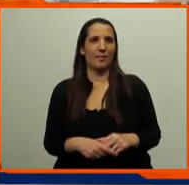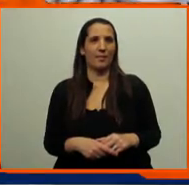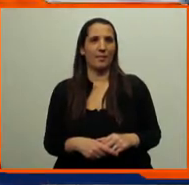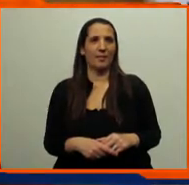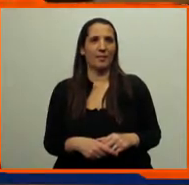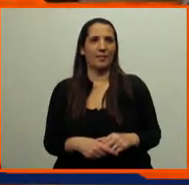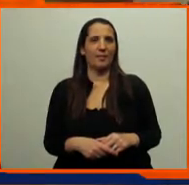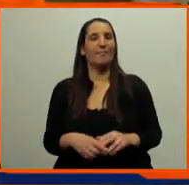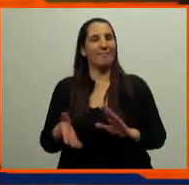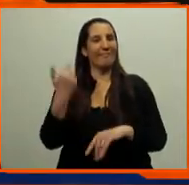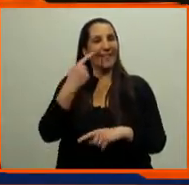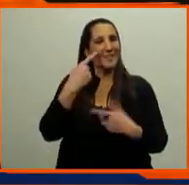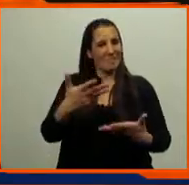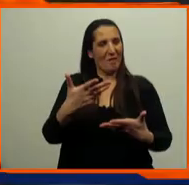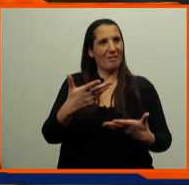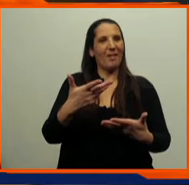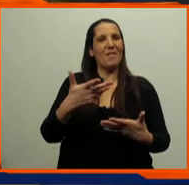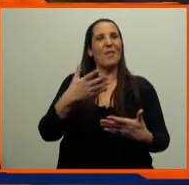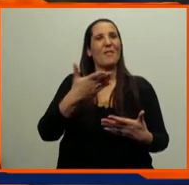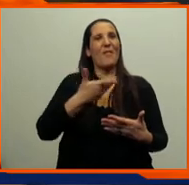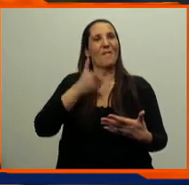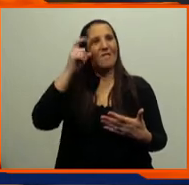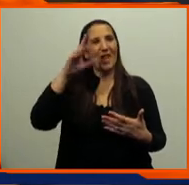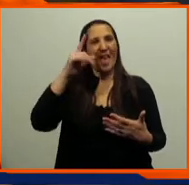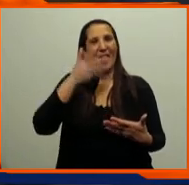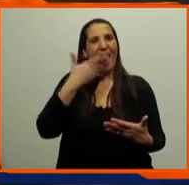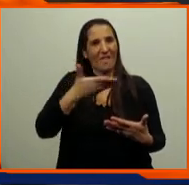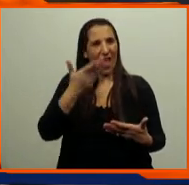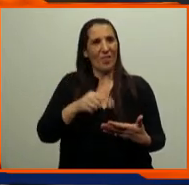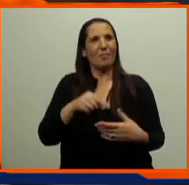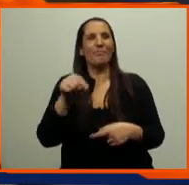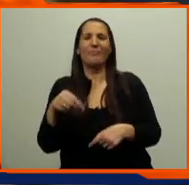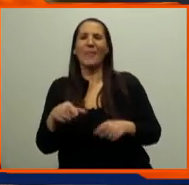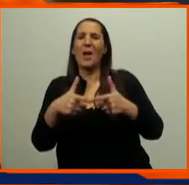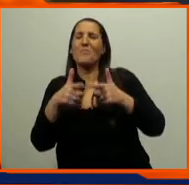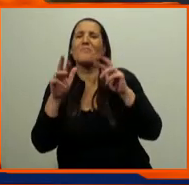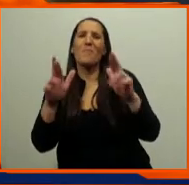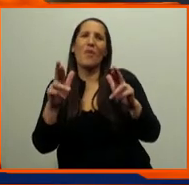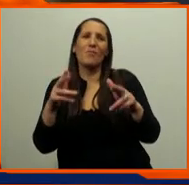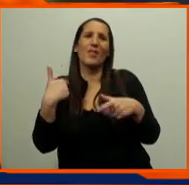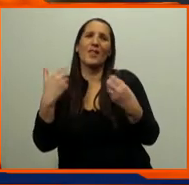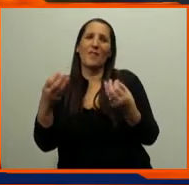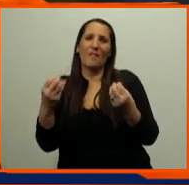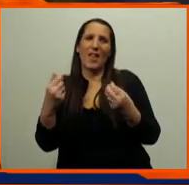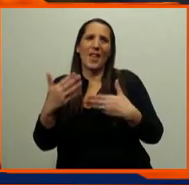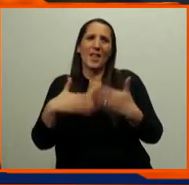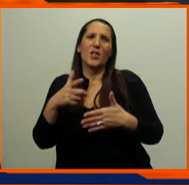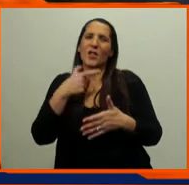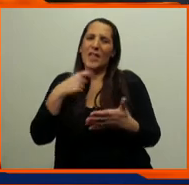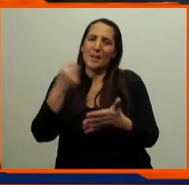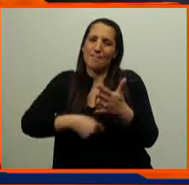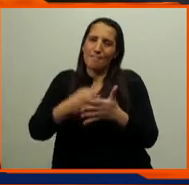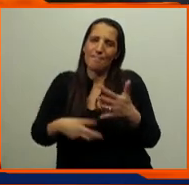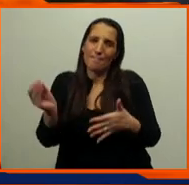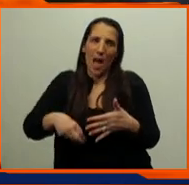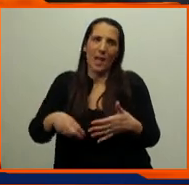luego de escuchar a Fede Molinari, como contábamos... Por suerte me ha ido muy bien. Quise seguir un poco más para ayudar a los chicos. Acá hay